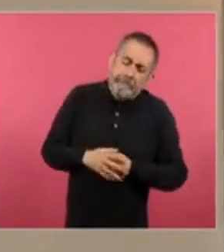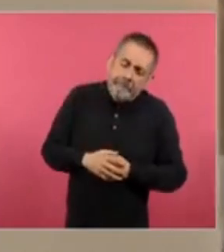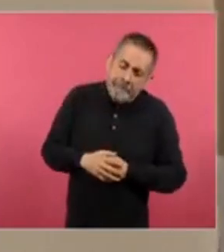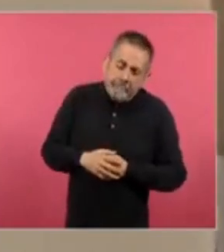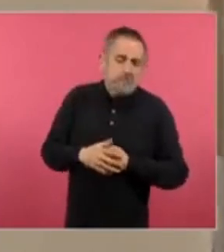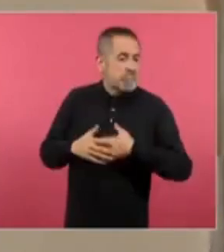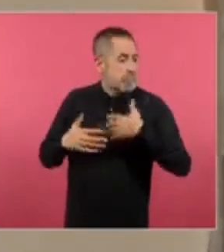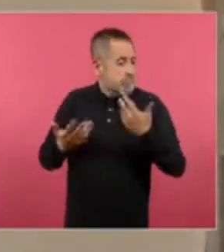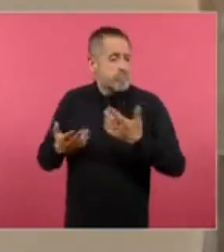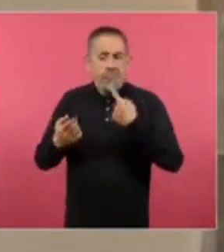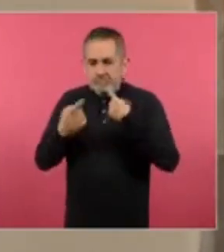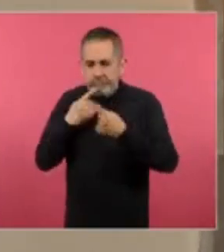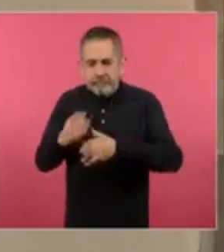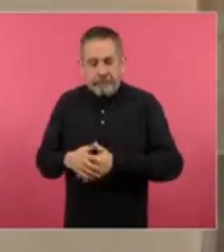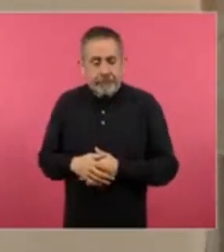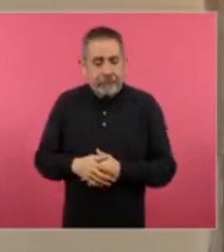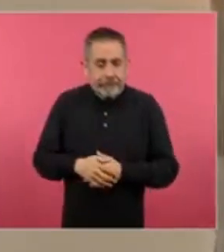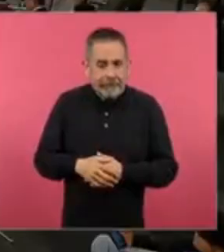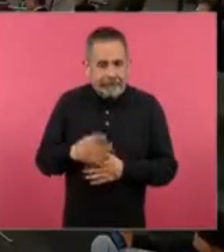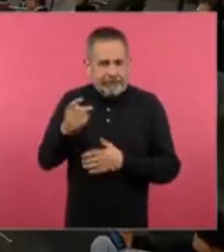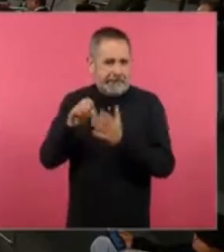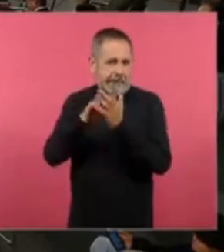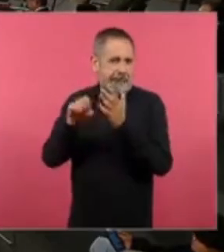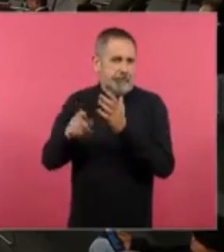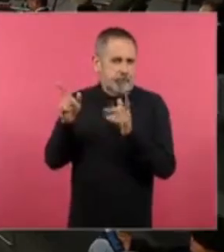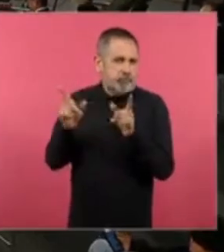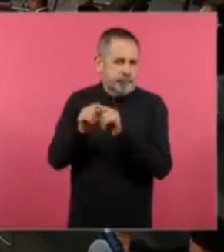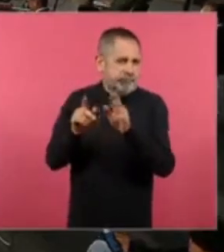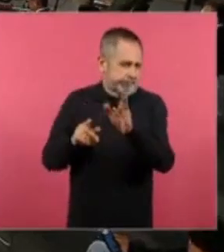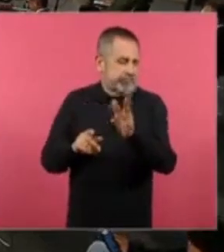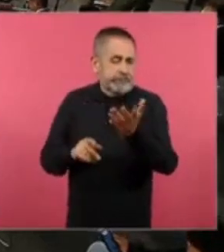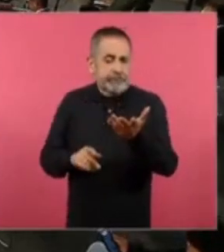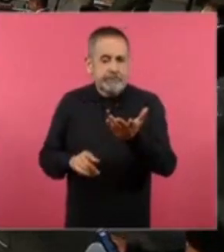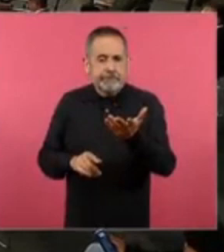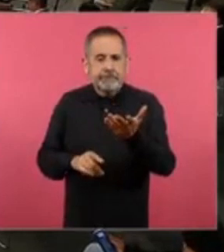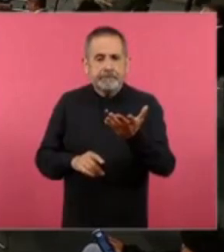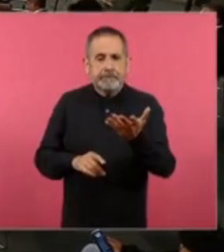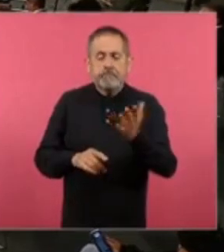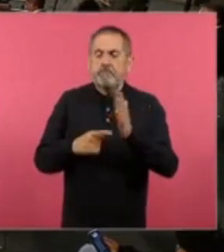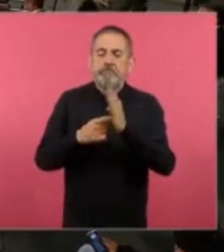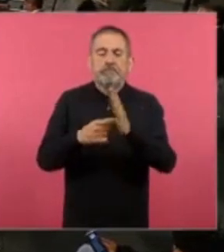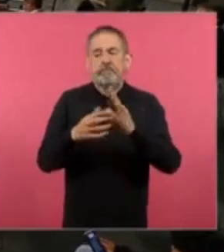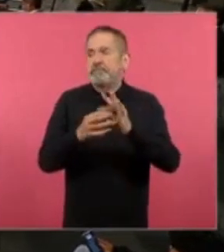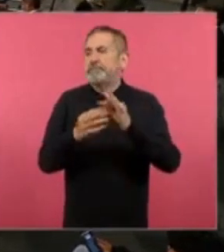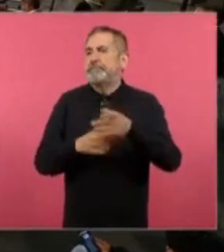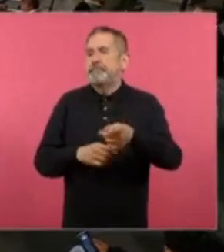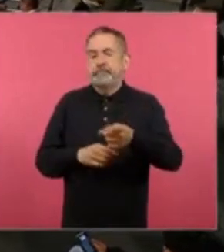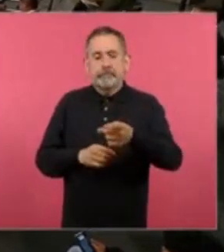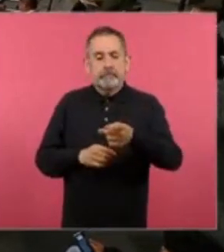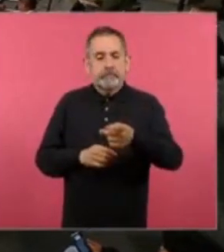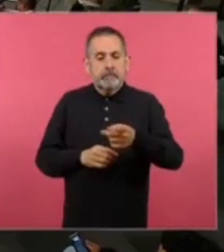Para cerrar porque vamos a ver otro ejemplo rápidamente, para cerrar este ejemplo del